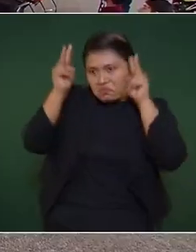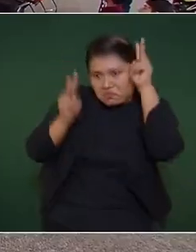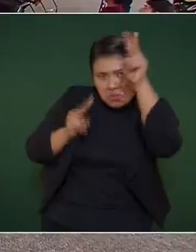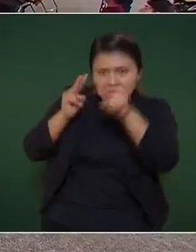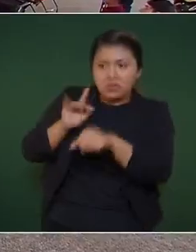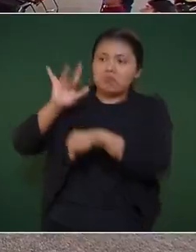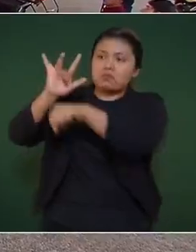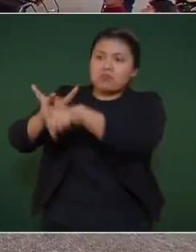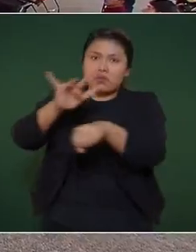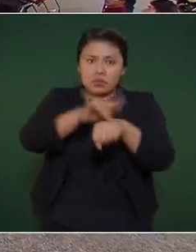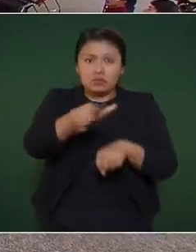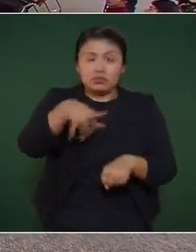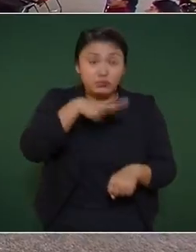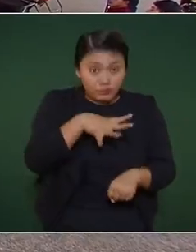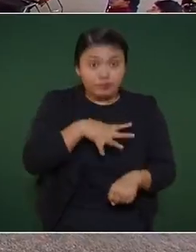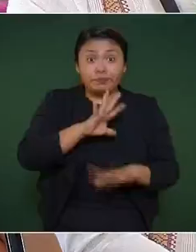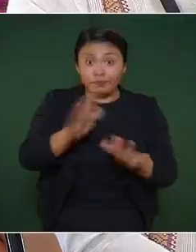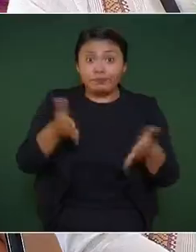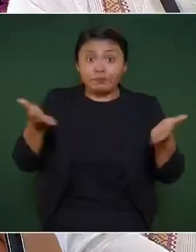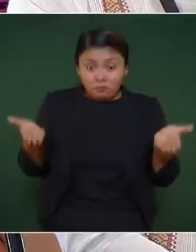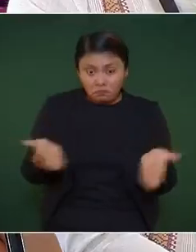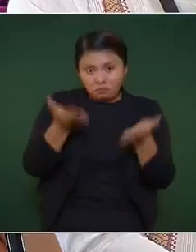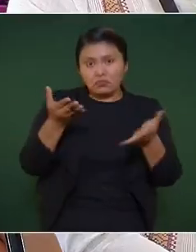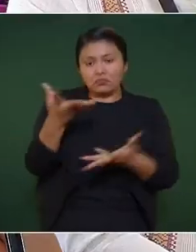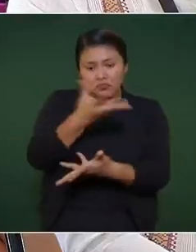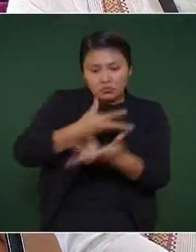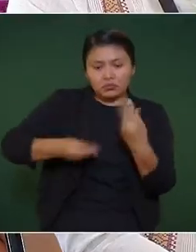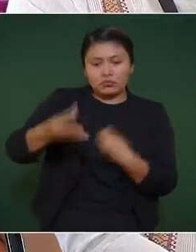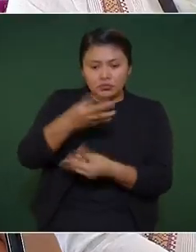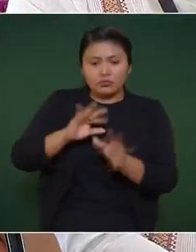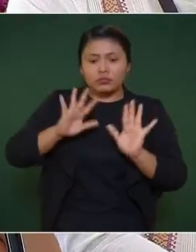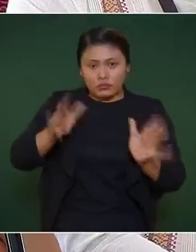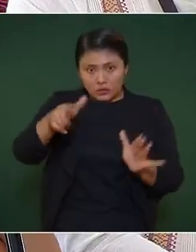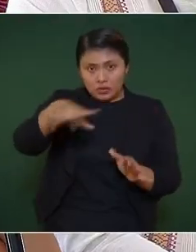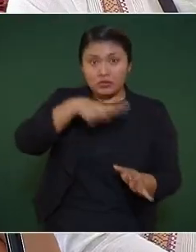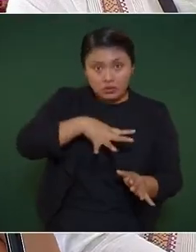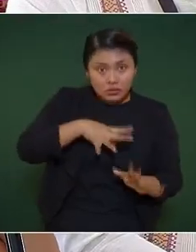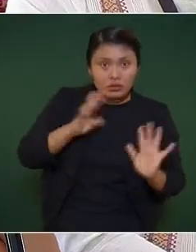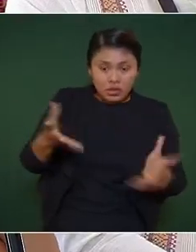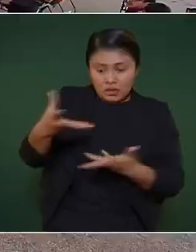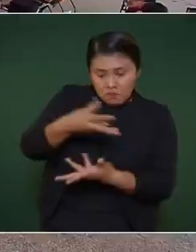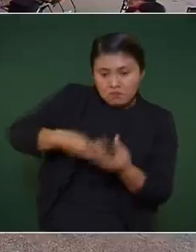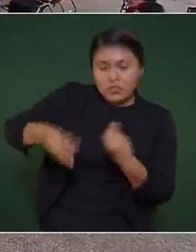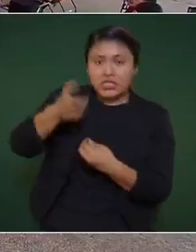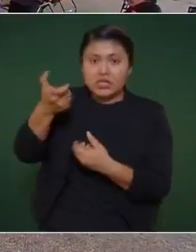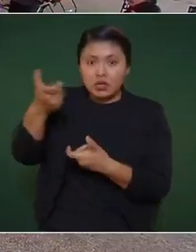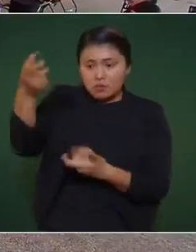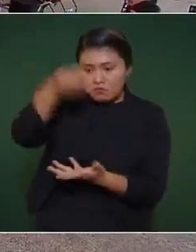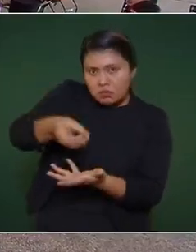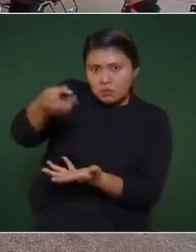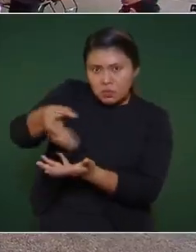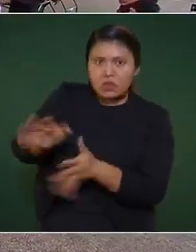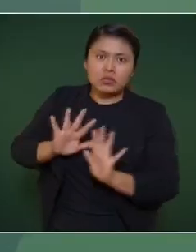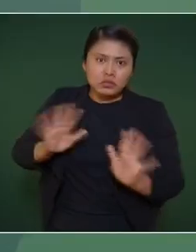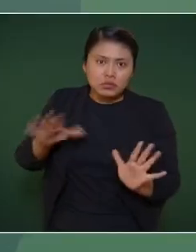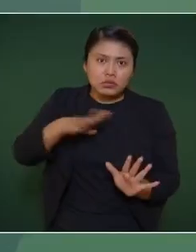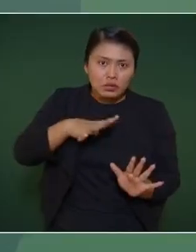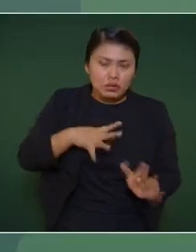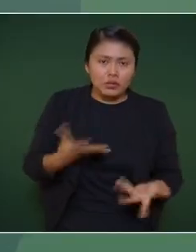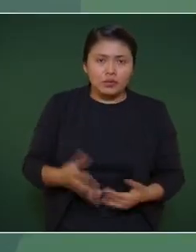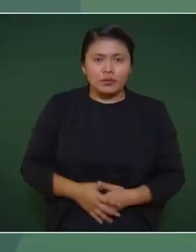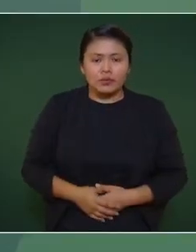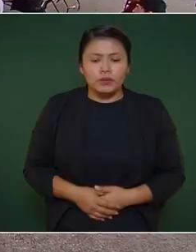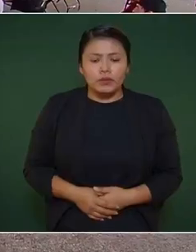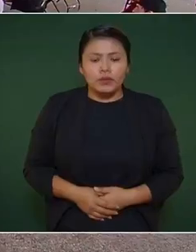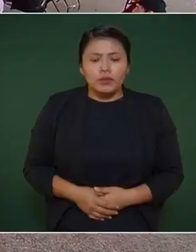inversiones ya están en marcha. O sea, no es que van a llegar, ya llegaron. Y bueno, esta inversión de 100 millones de pesos para la rehabilitación de las